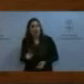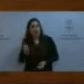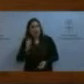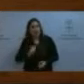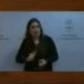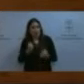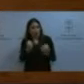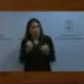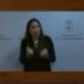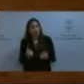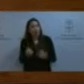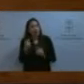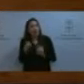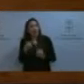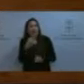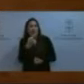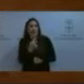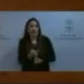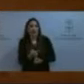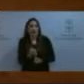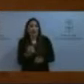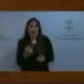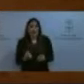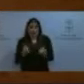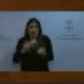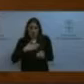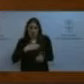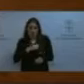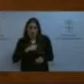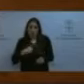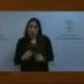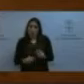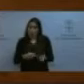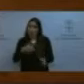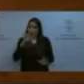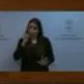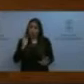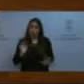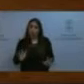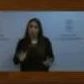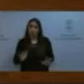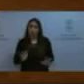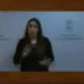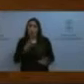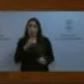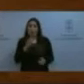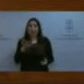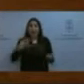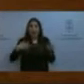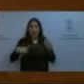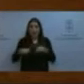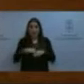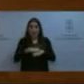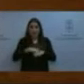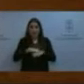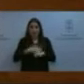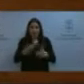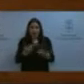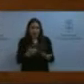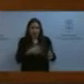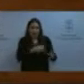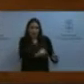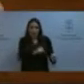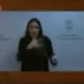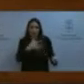veces tienen que utilizar sus vehículos con el riesgo que esto conlleva, porque la ambulancia de soporte vital básico está